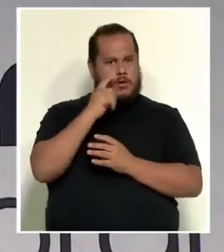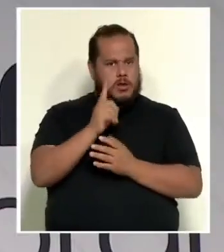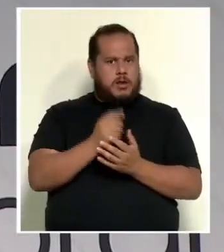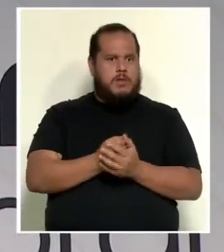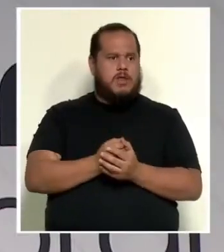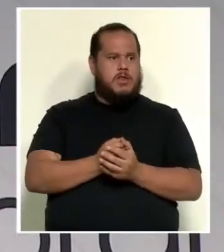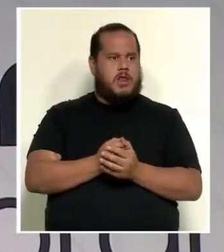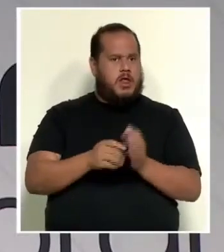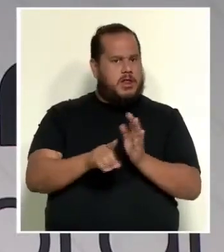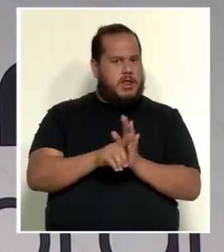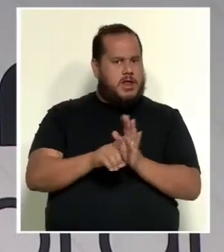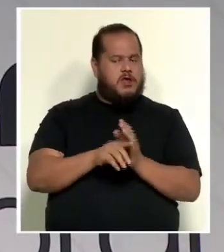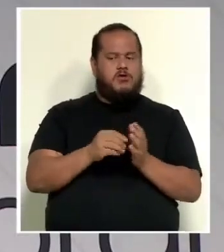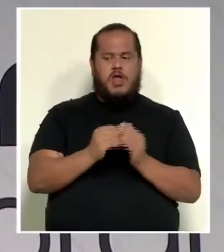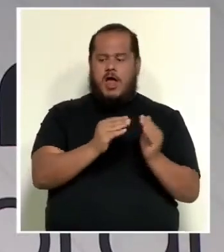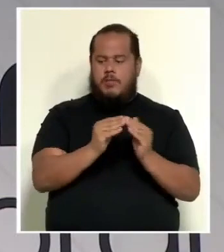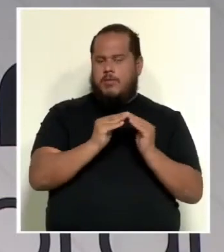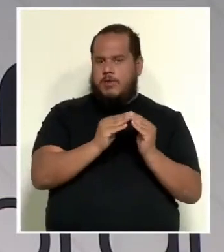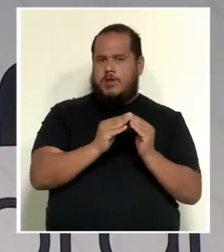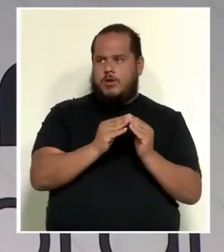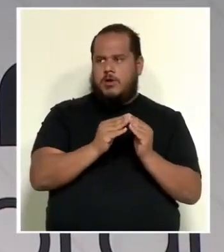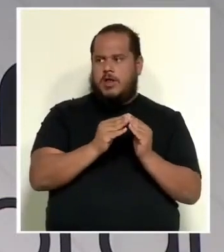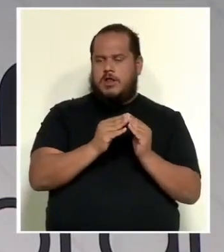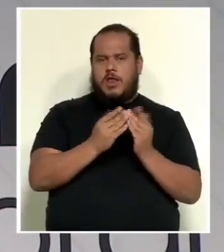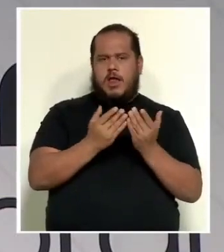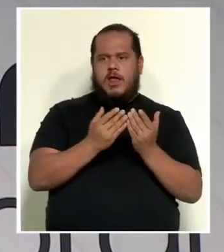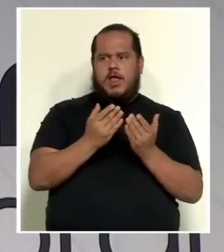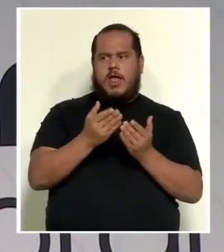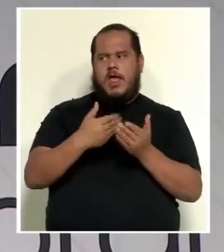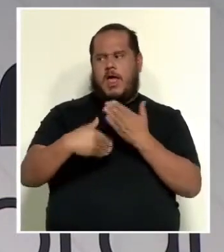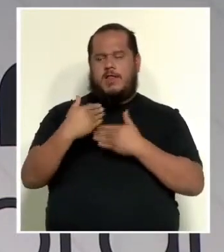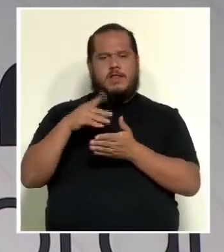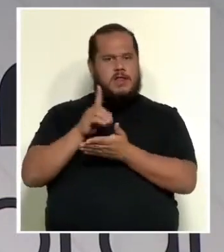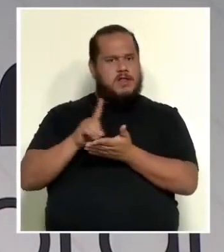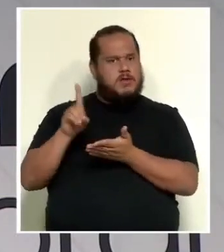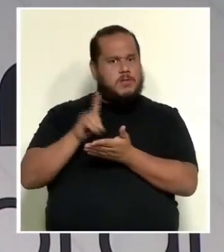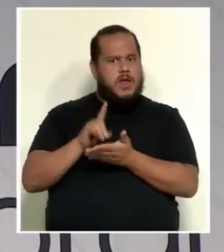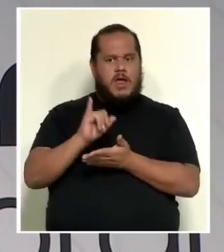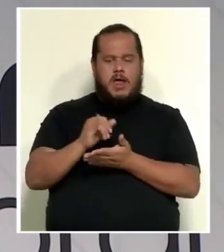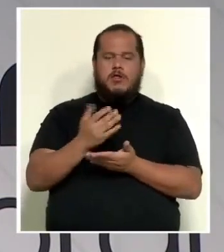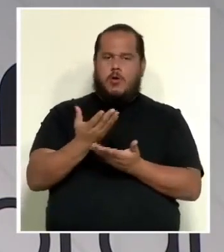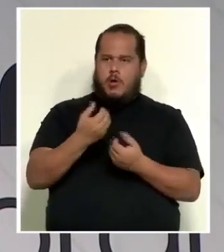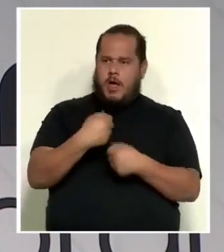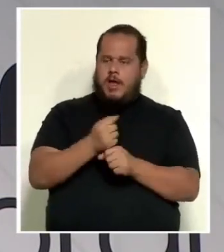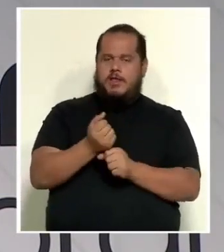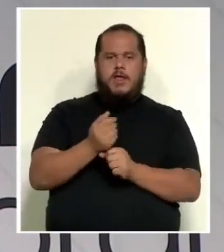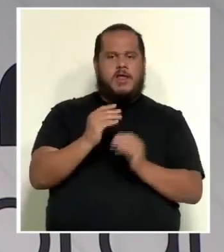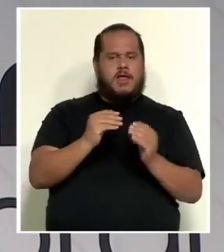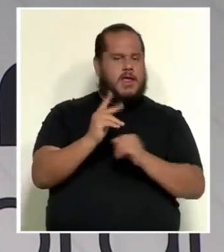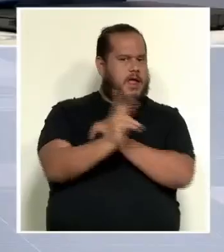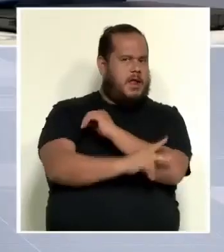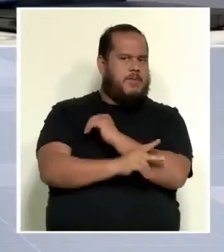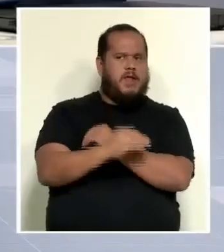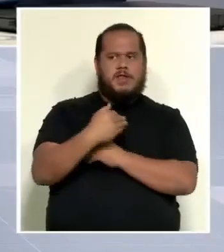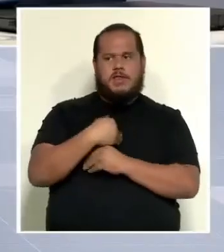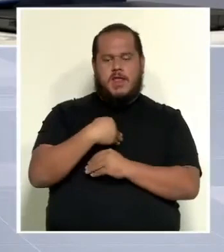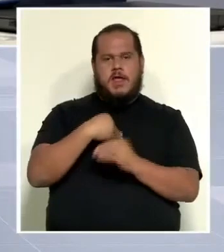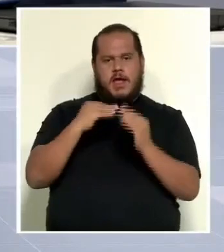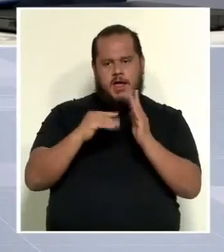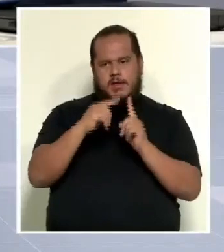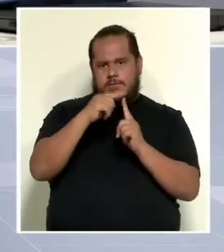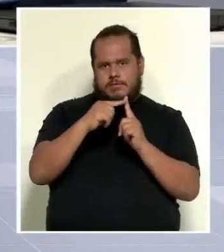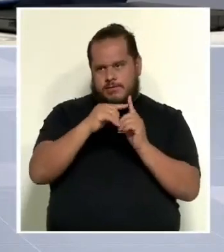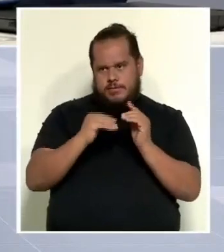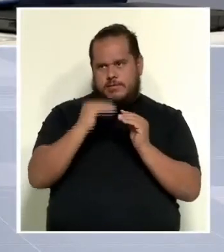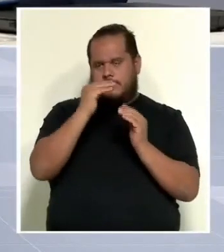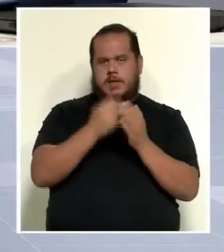digamos, marginadas, y eso hace que el país obtenga unos niveles un poco superiores. En el rubro, entonces, en el rubro